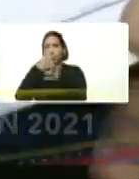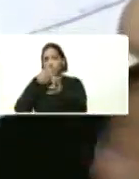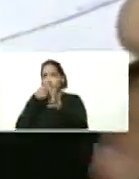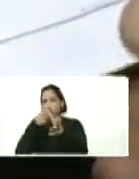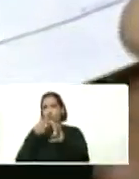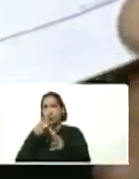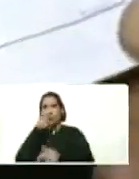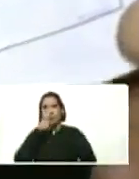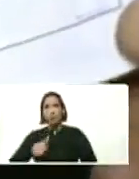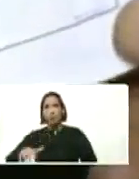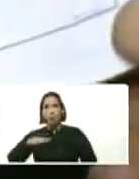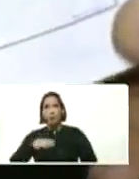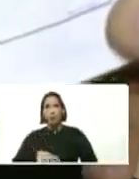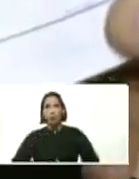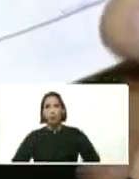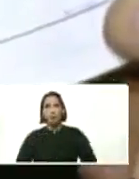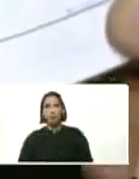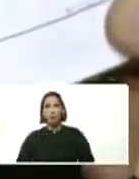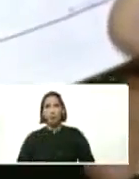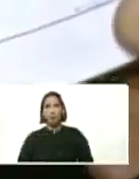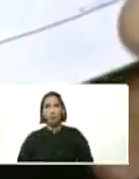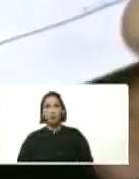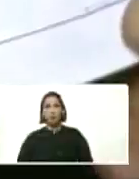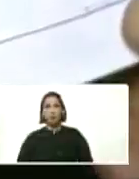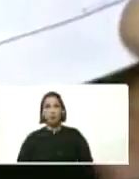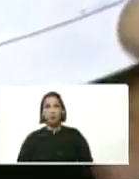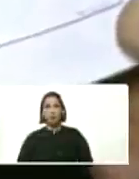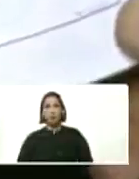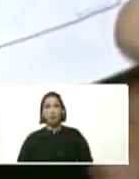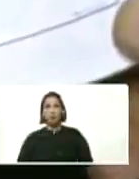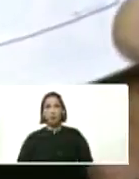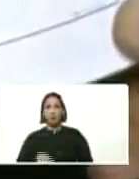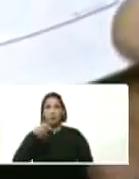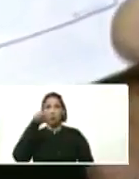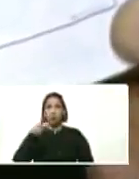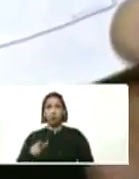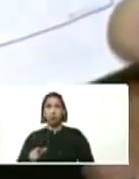disparándole a los pueblos con su estatua de la libertad.